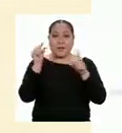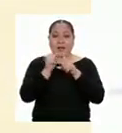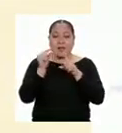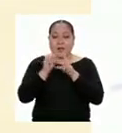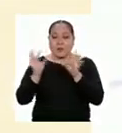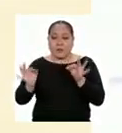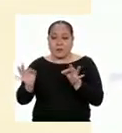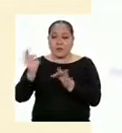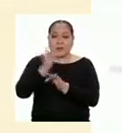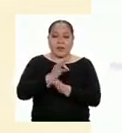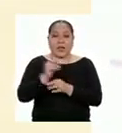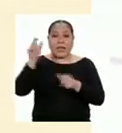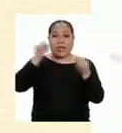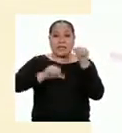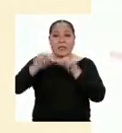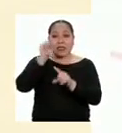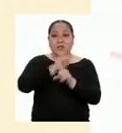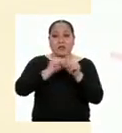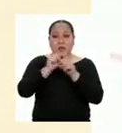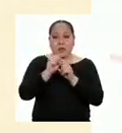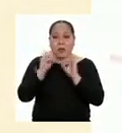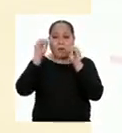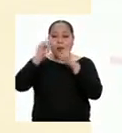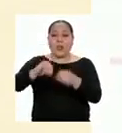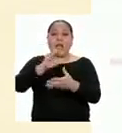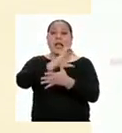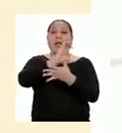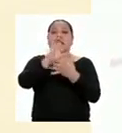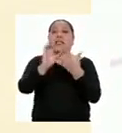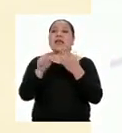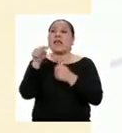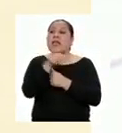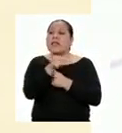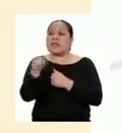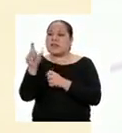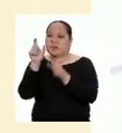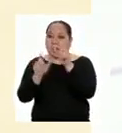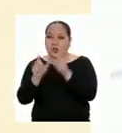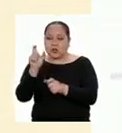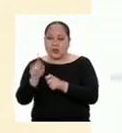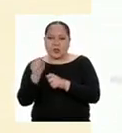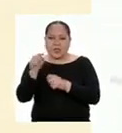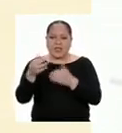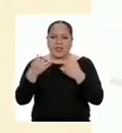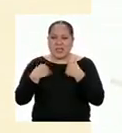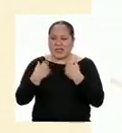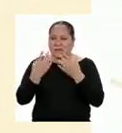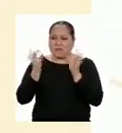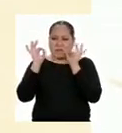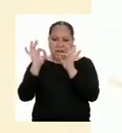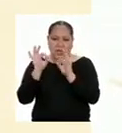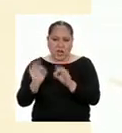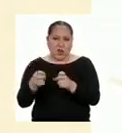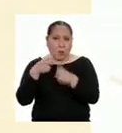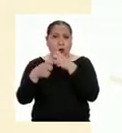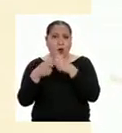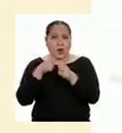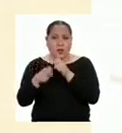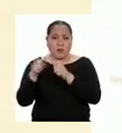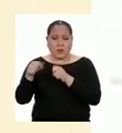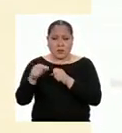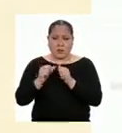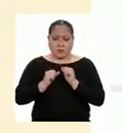a las ciencias sociales para caracterizar a aquellas personas que, a pesar de nacer y vivir en situaciones de alto riesgo, se